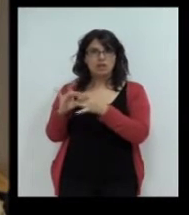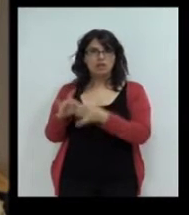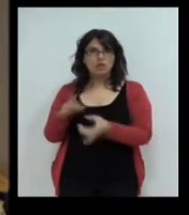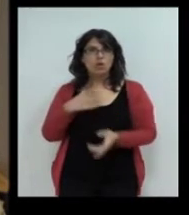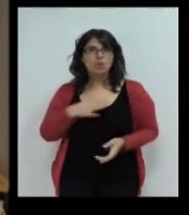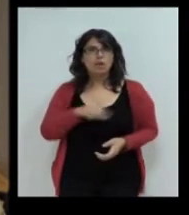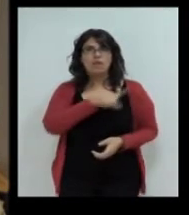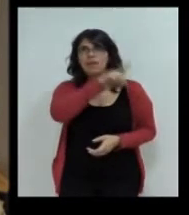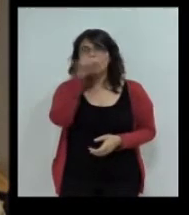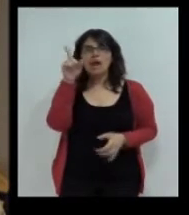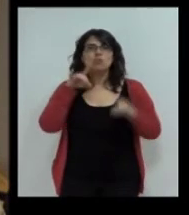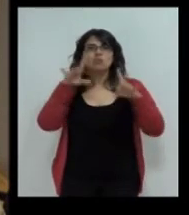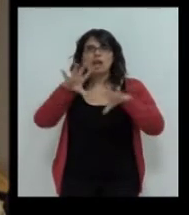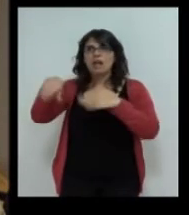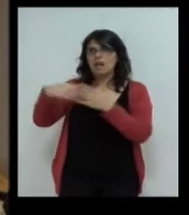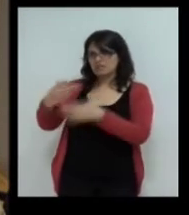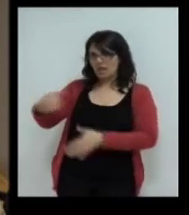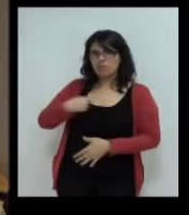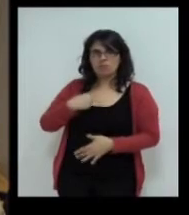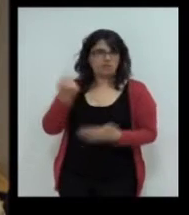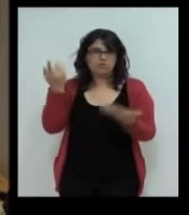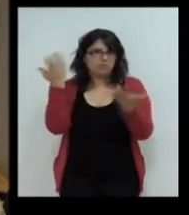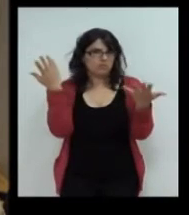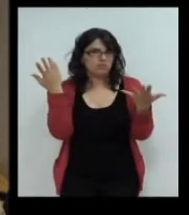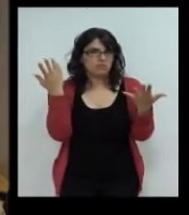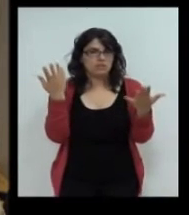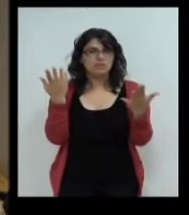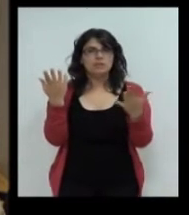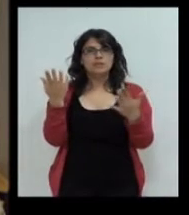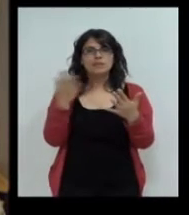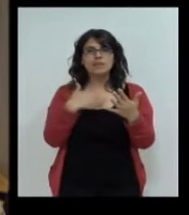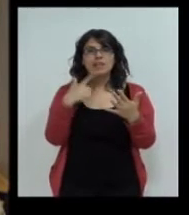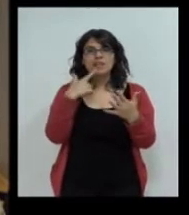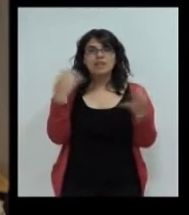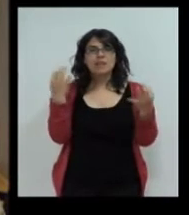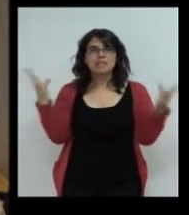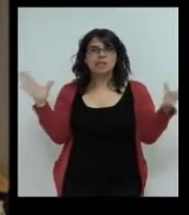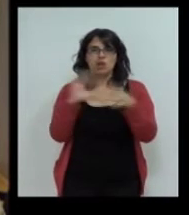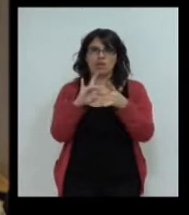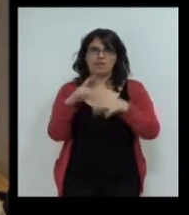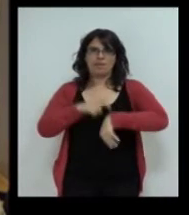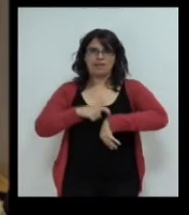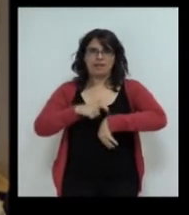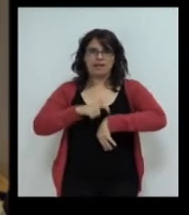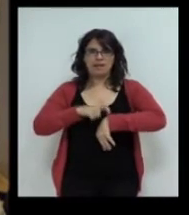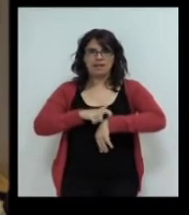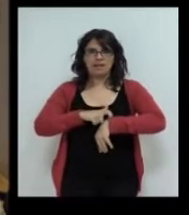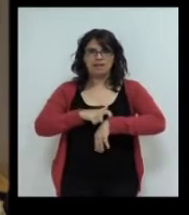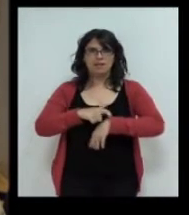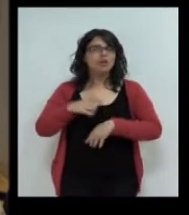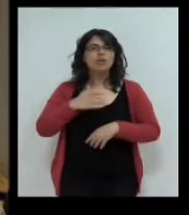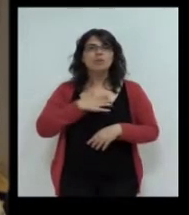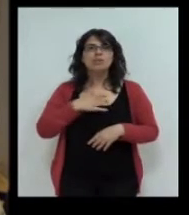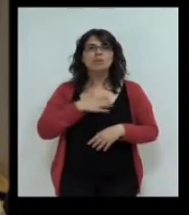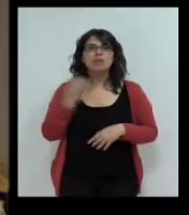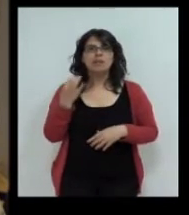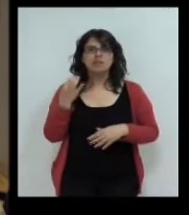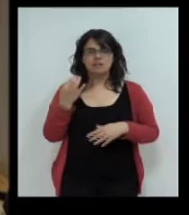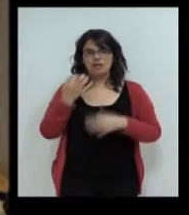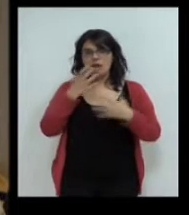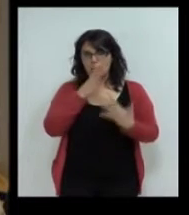Australia hasta que te llegue a tu pantalla. Entonces, hay que sincronizarlo. Lo que no podemos tener es mecanismos de